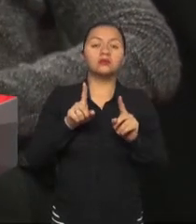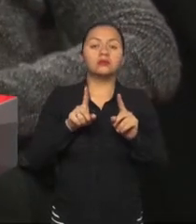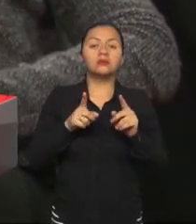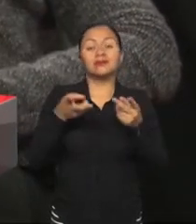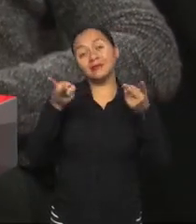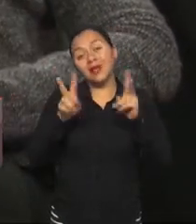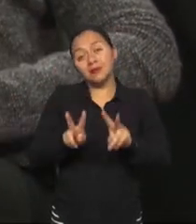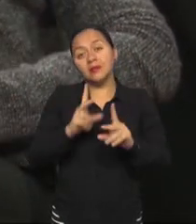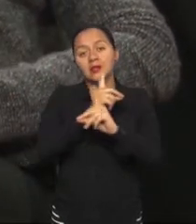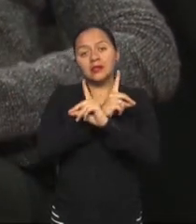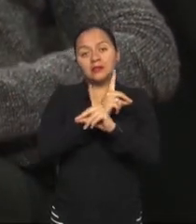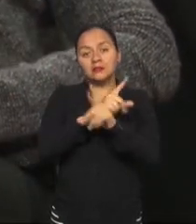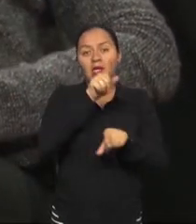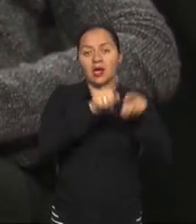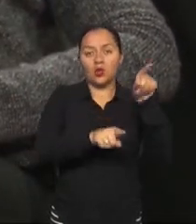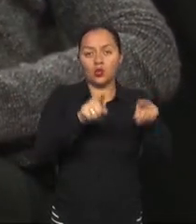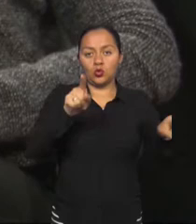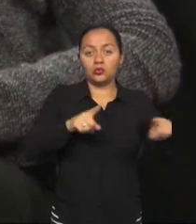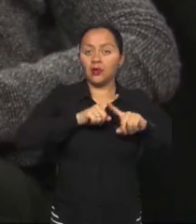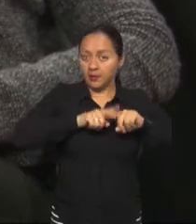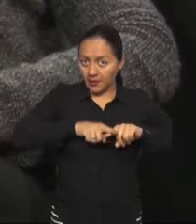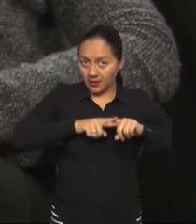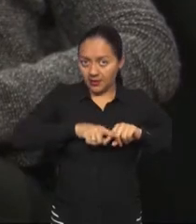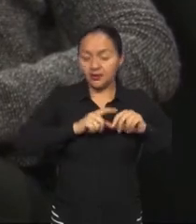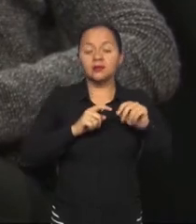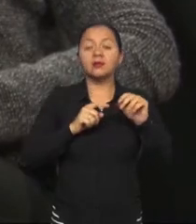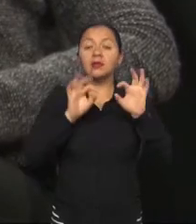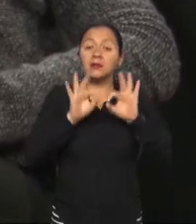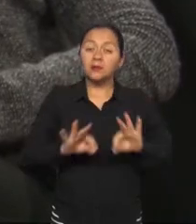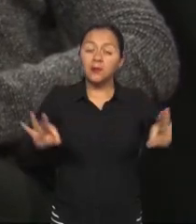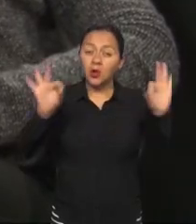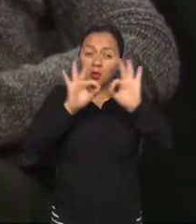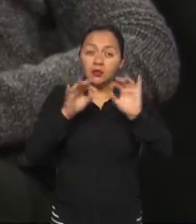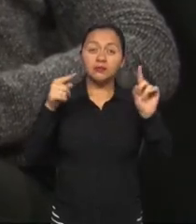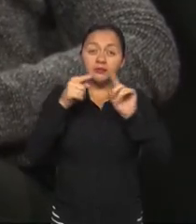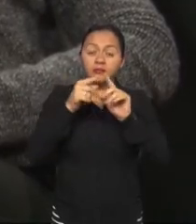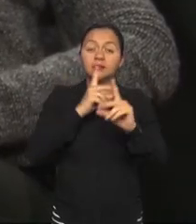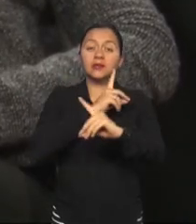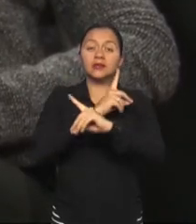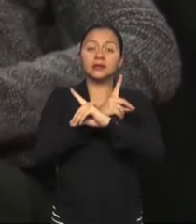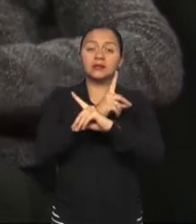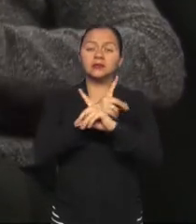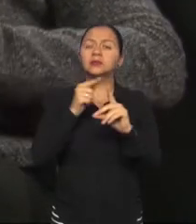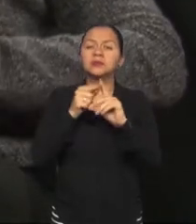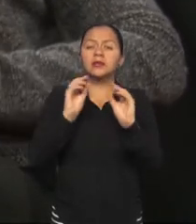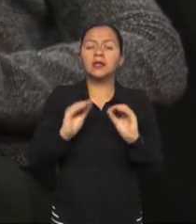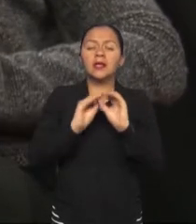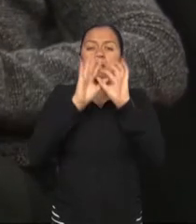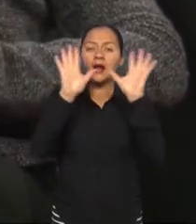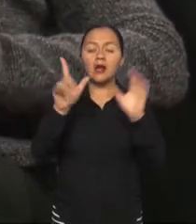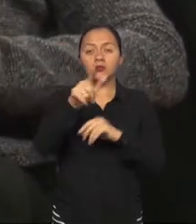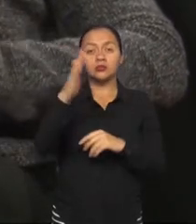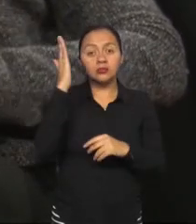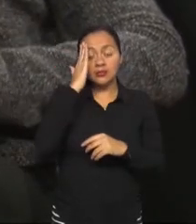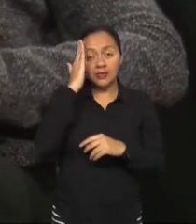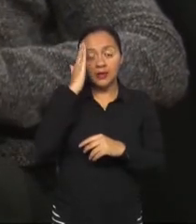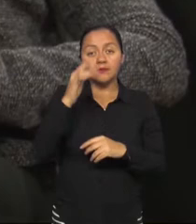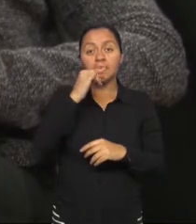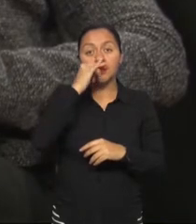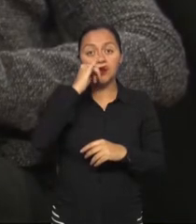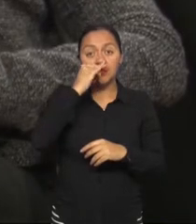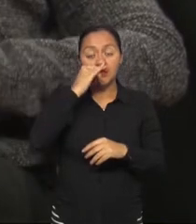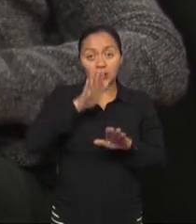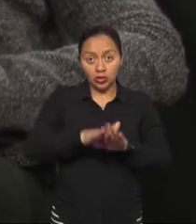tipos de discapacidad. Sin embargo, es bien importante en el tema de discapacidad conocer que los